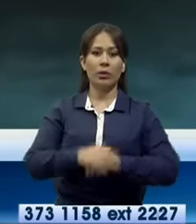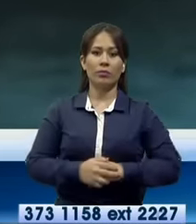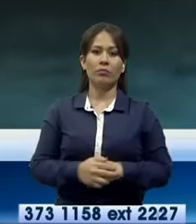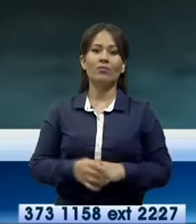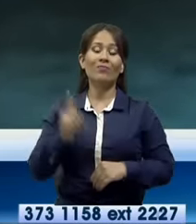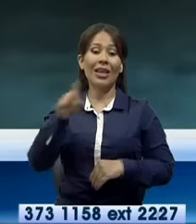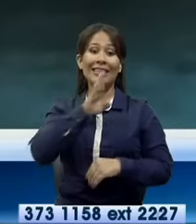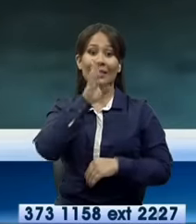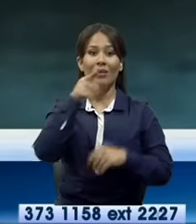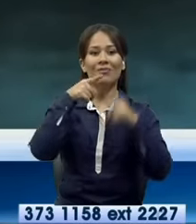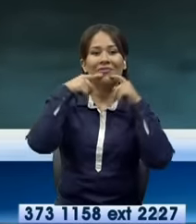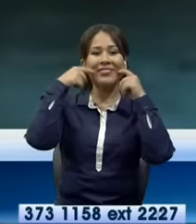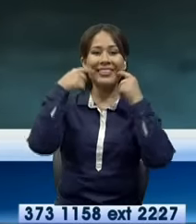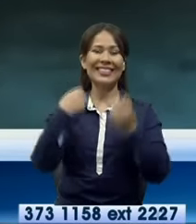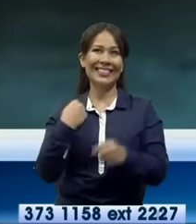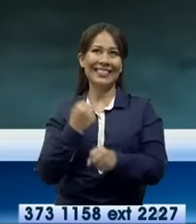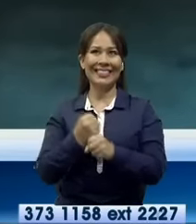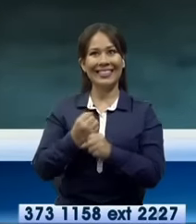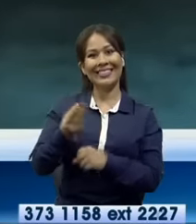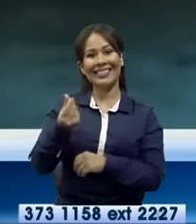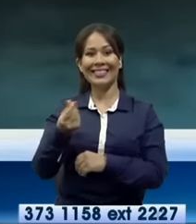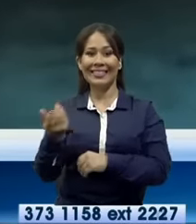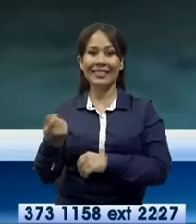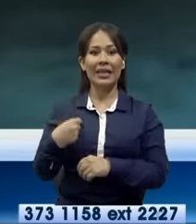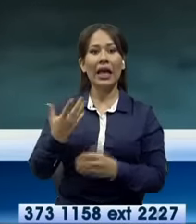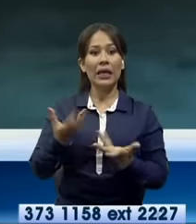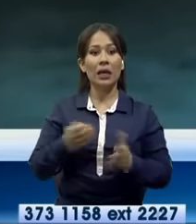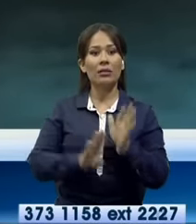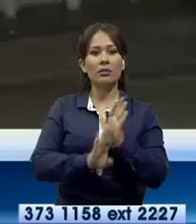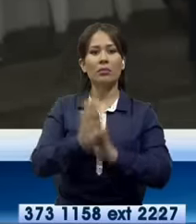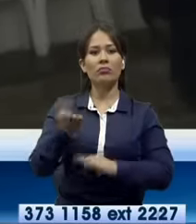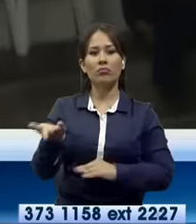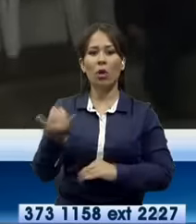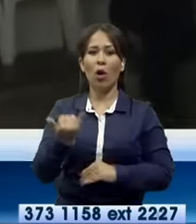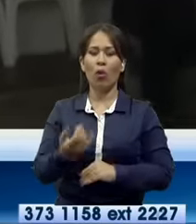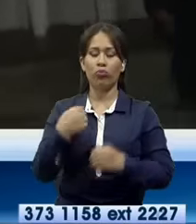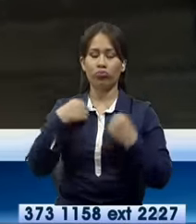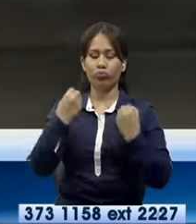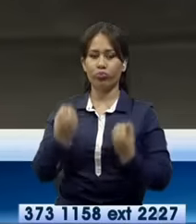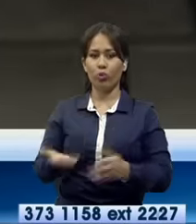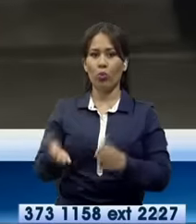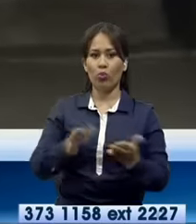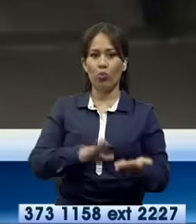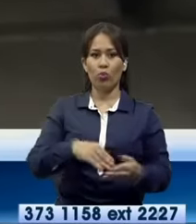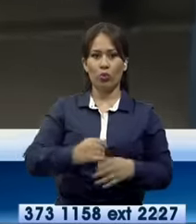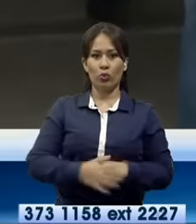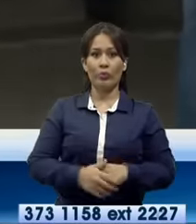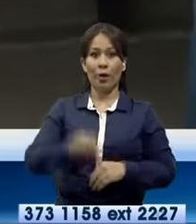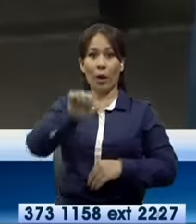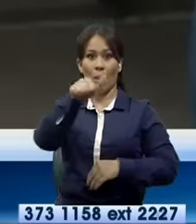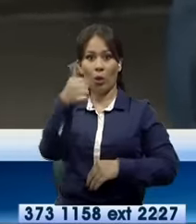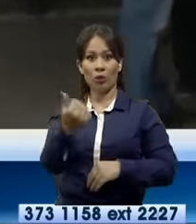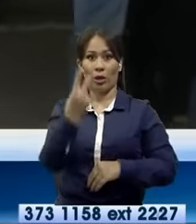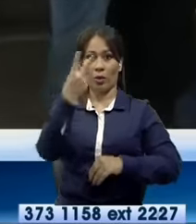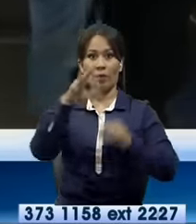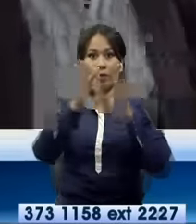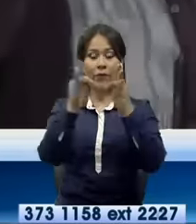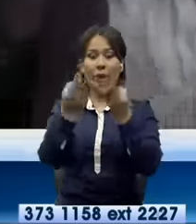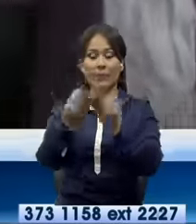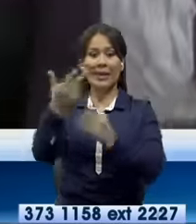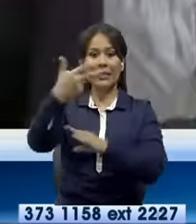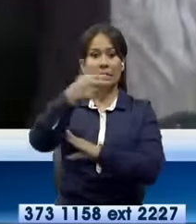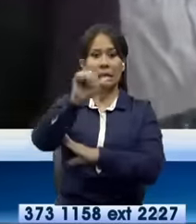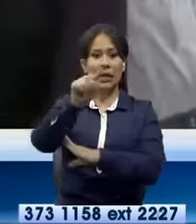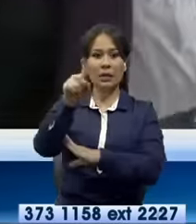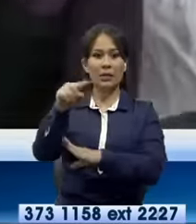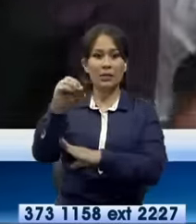muy contento que estaba trabajando. Quería salir adelante. Las otras dos familias en los sectores de Chazo y San Jerónimo